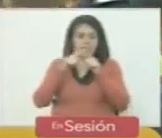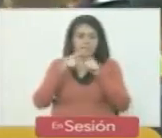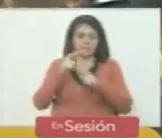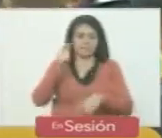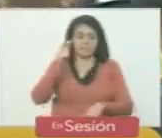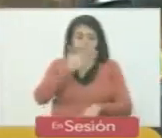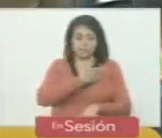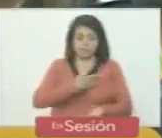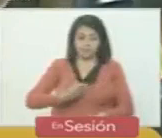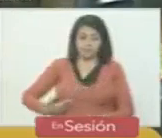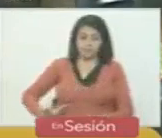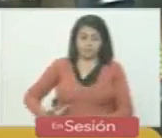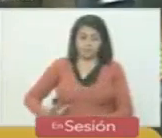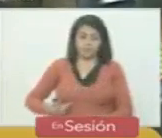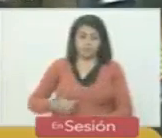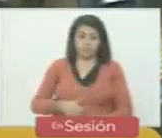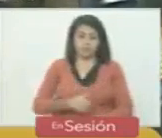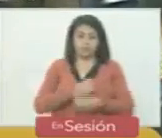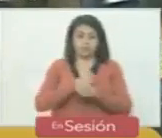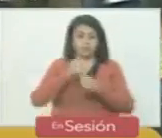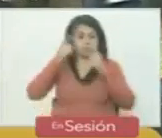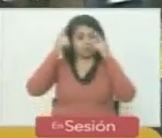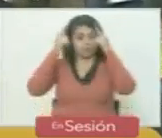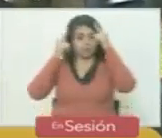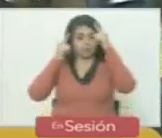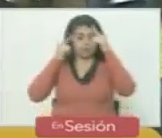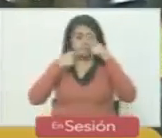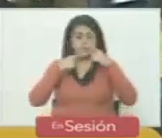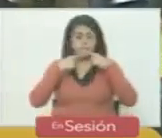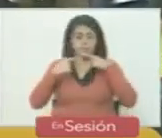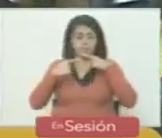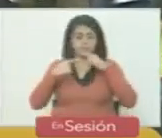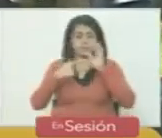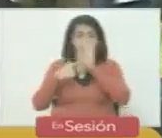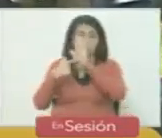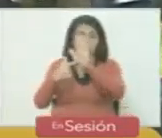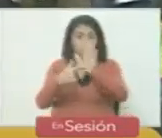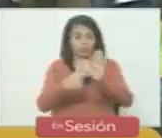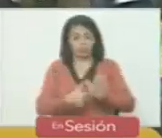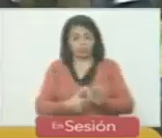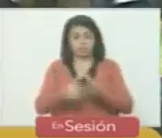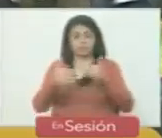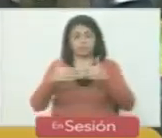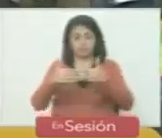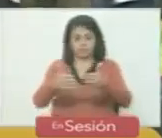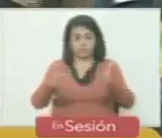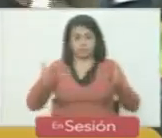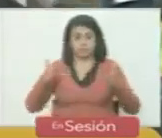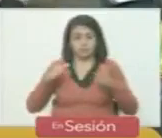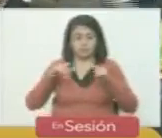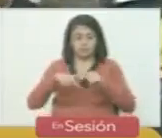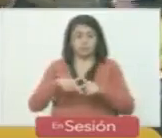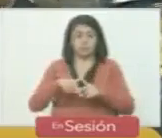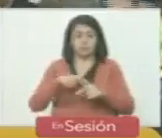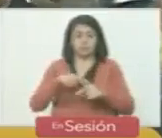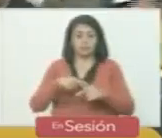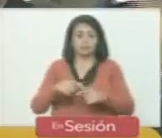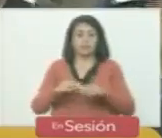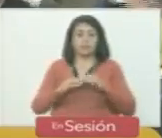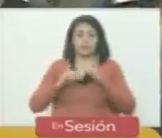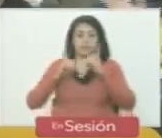el presidente, el amado hijo Hugo Chávez, quien nos visibilizó, quien nos abrió las puertas, quien nos